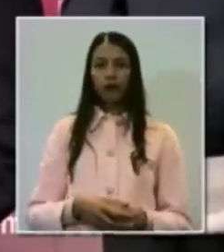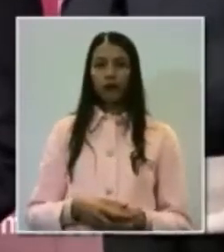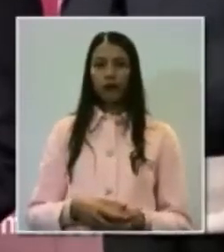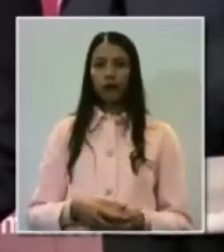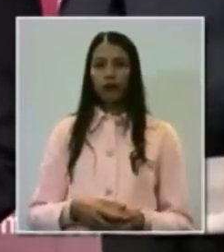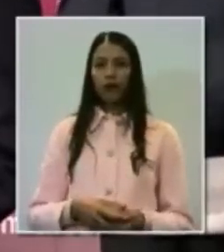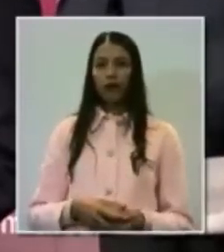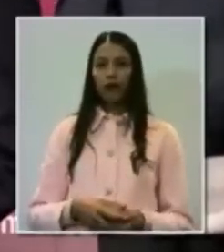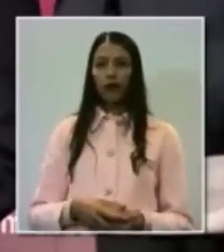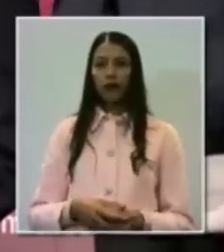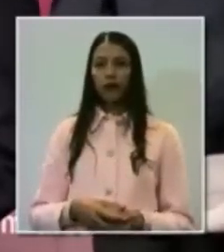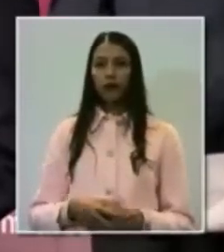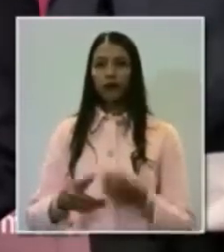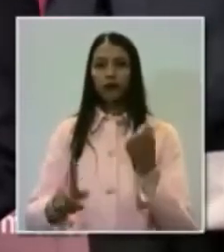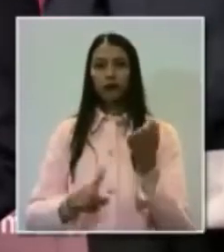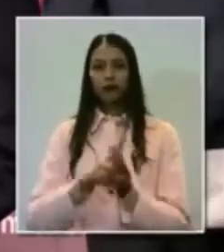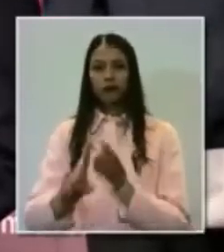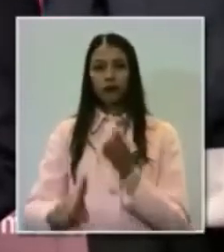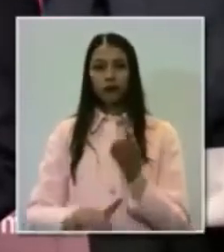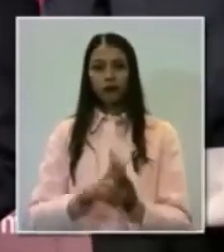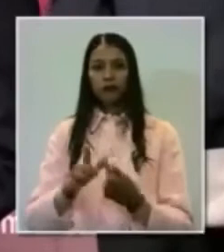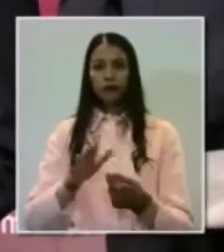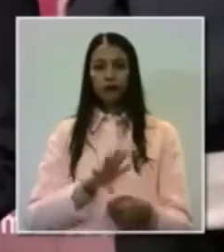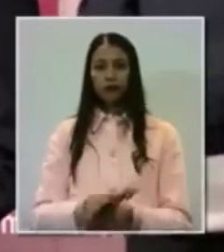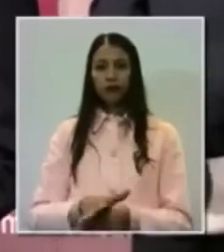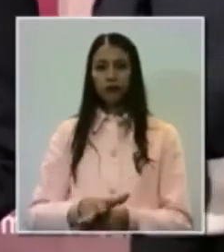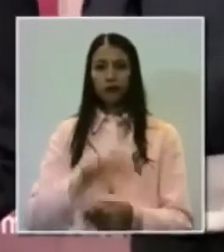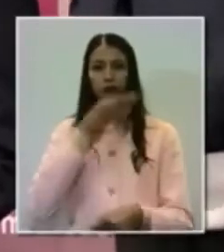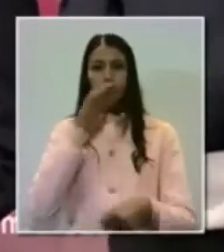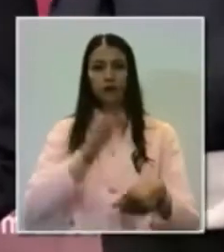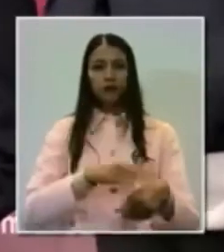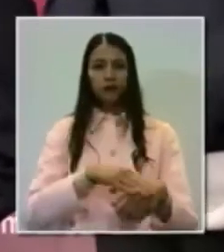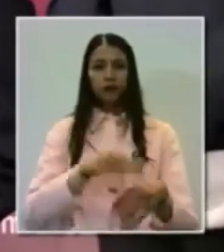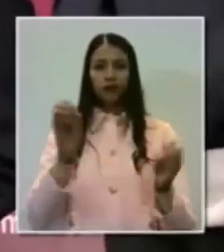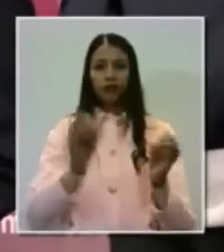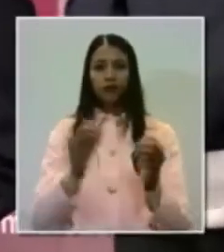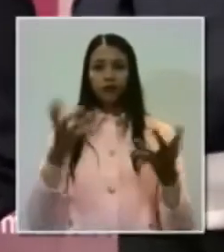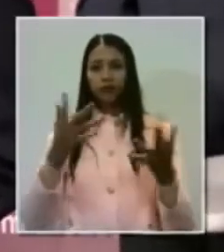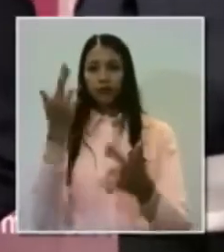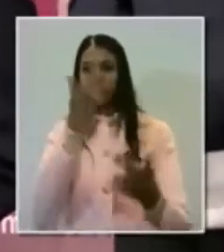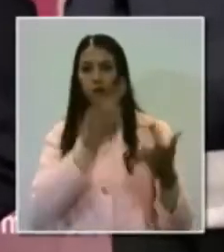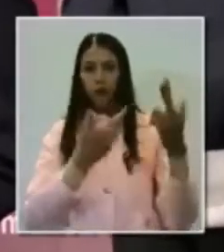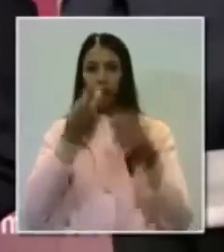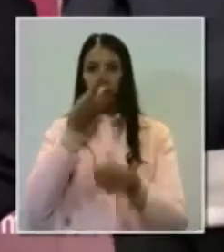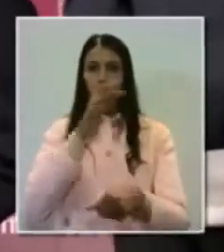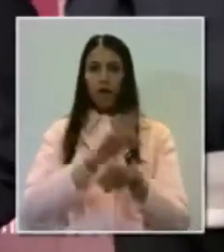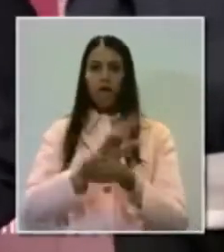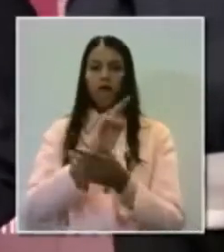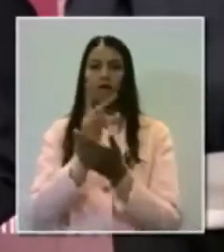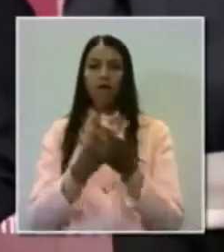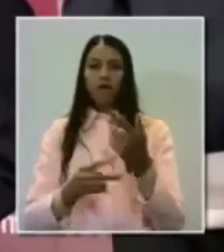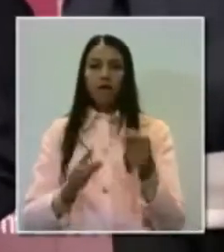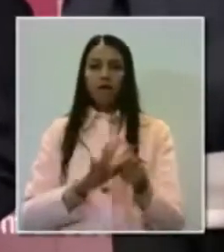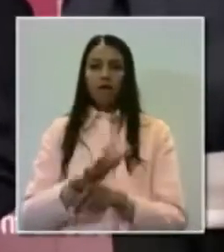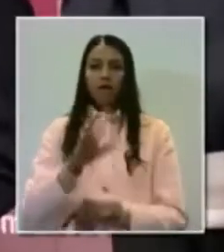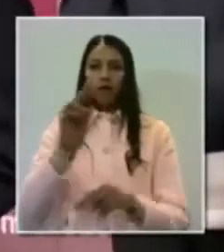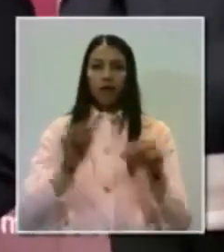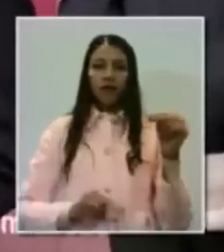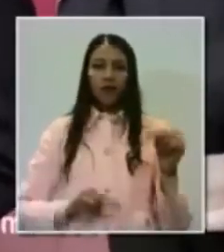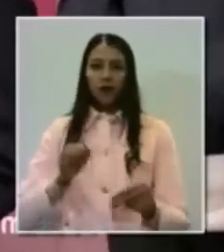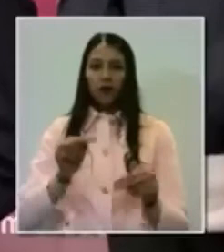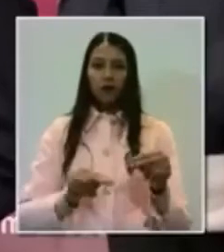de cubrir esto de la problemática de las vacancias no reportadas y hacer un análisis junto con la Dirección de Planeación por medio de los